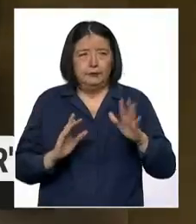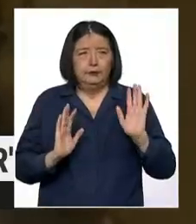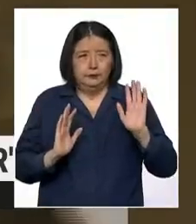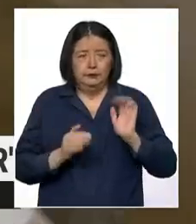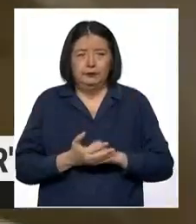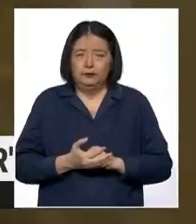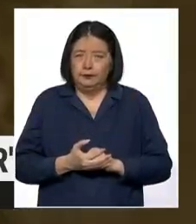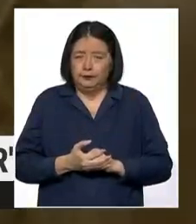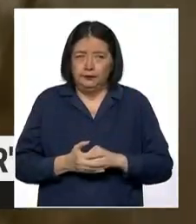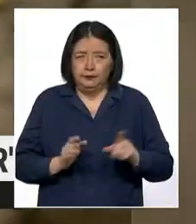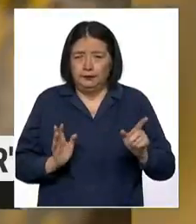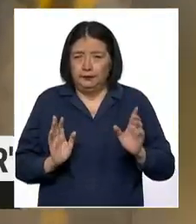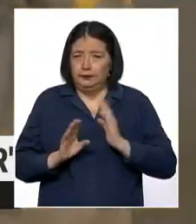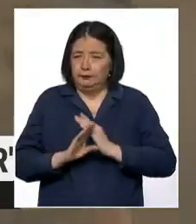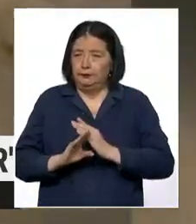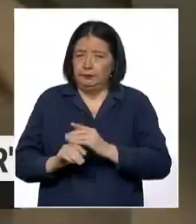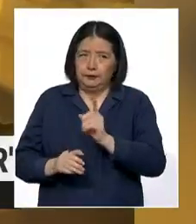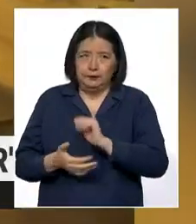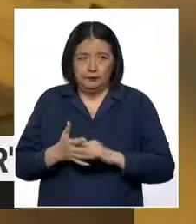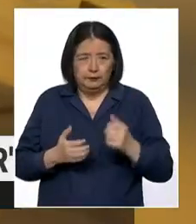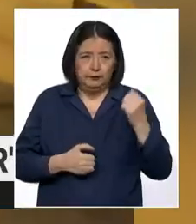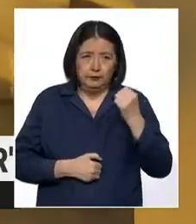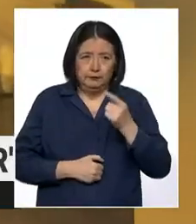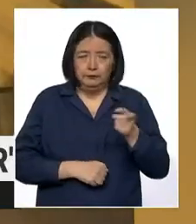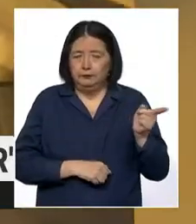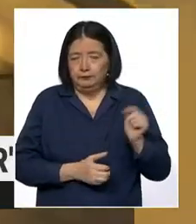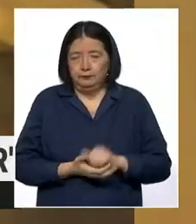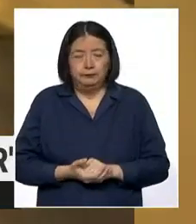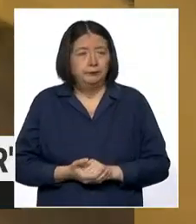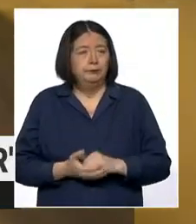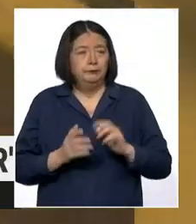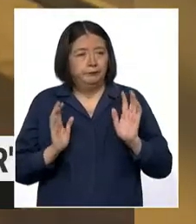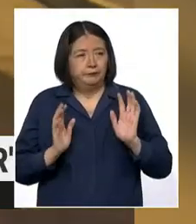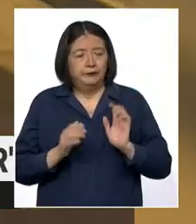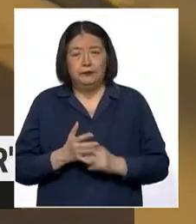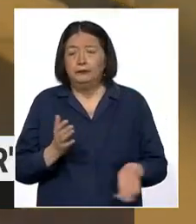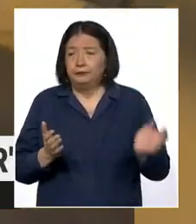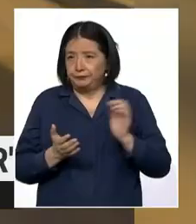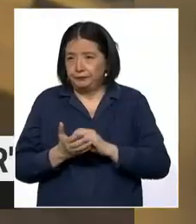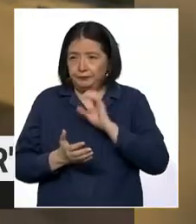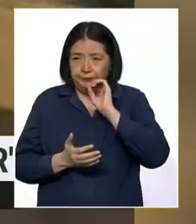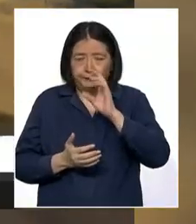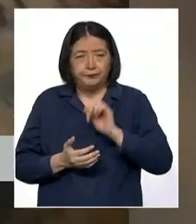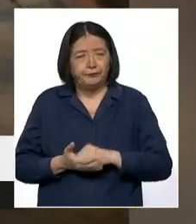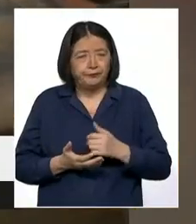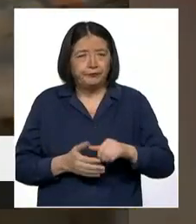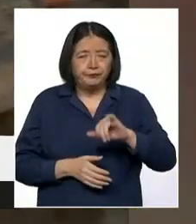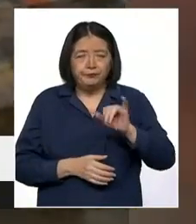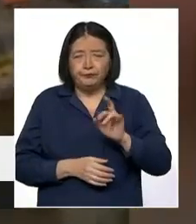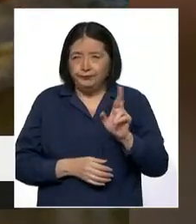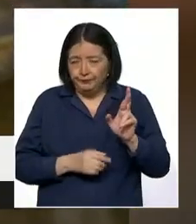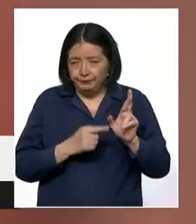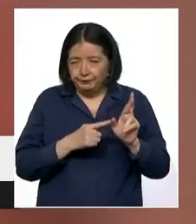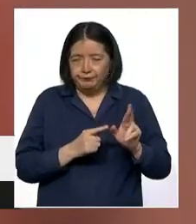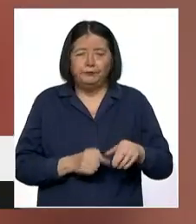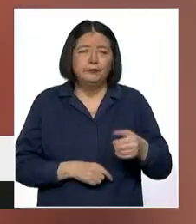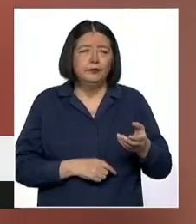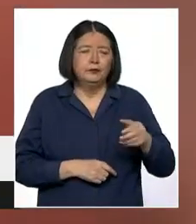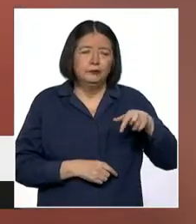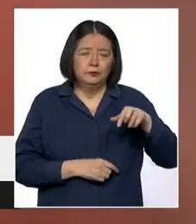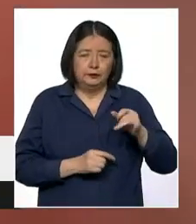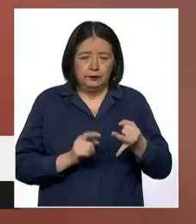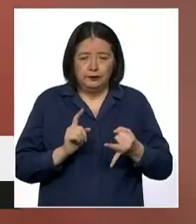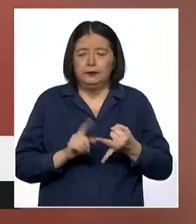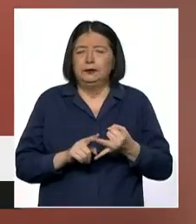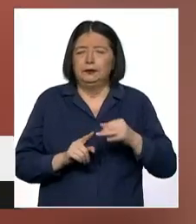evitando la fiesta, la realización de estos eventos, como vuelvo a repetir, en el Jirón Punta Arenas, en la calle del